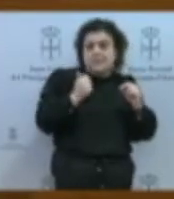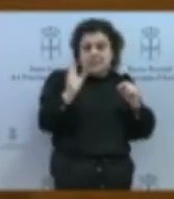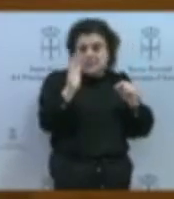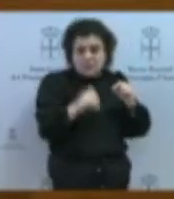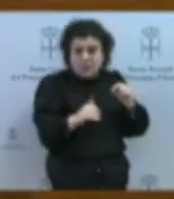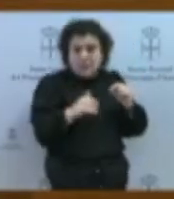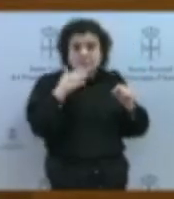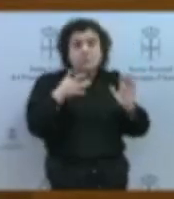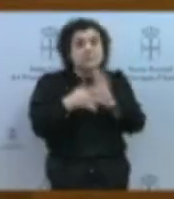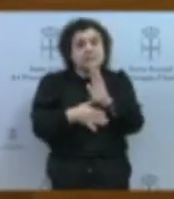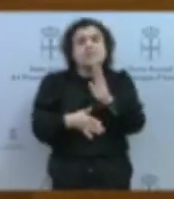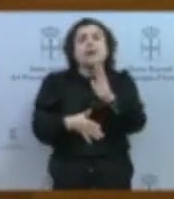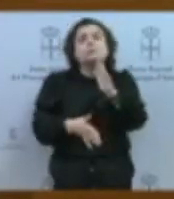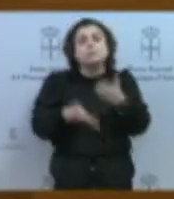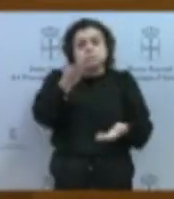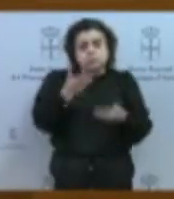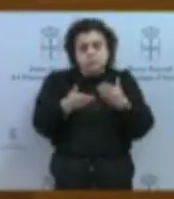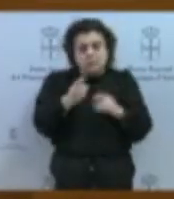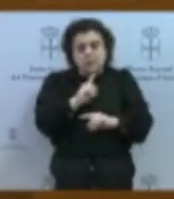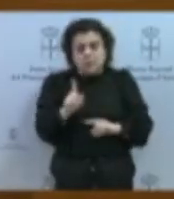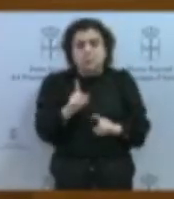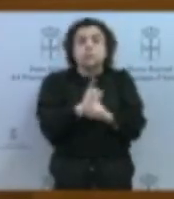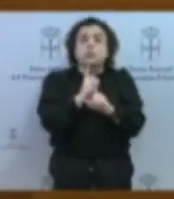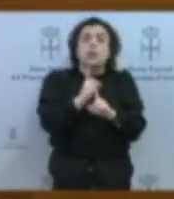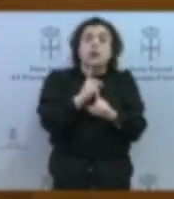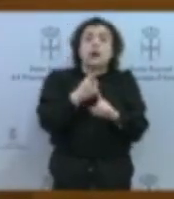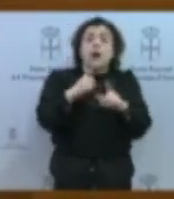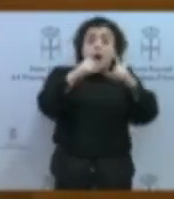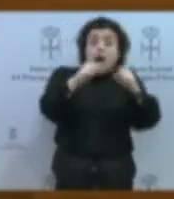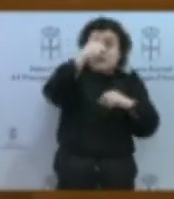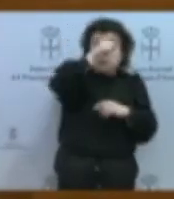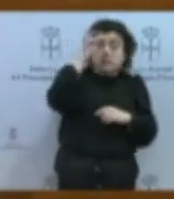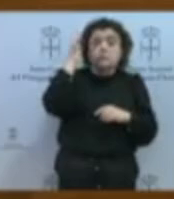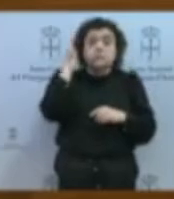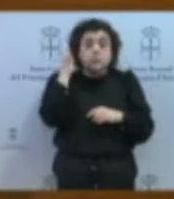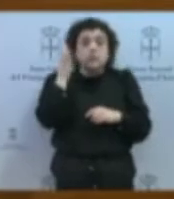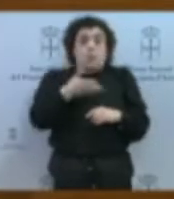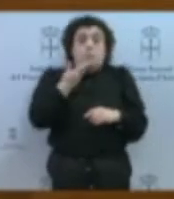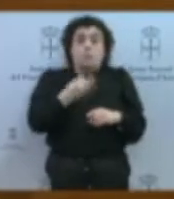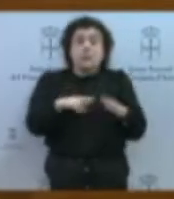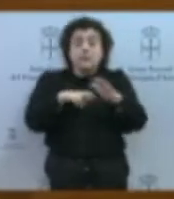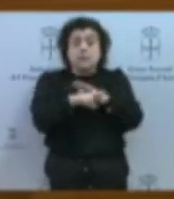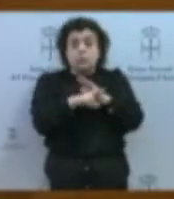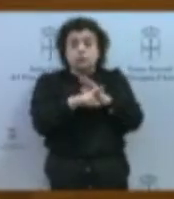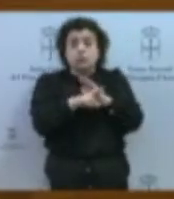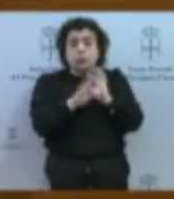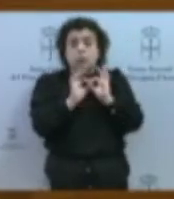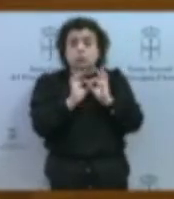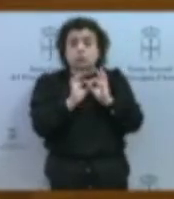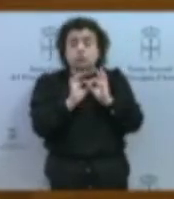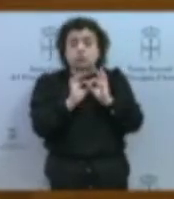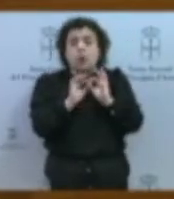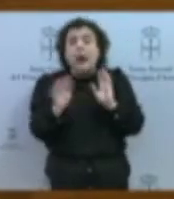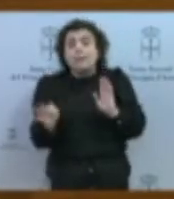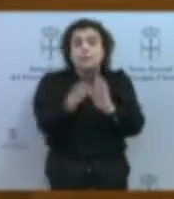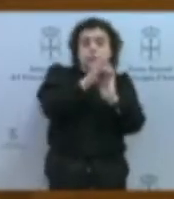asturianas pueden tener este recurso, pueden meter, y lo digo de una manera sencilla para que se entienda, pueden